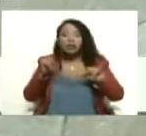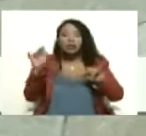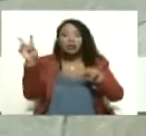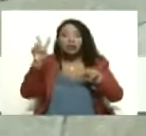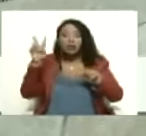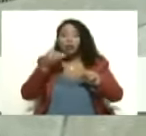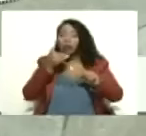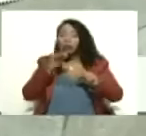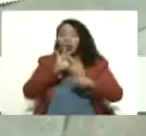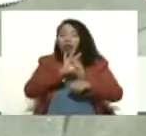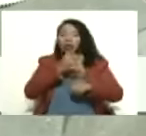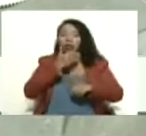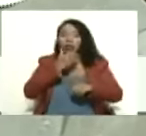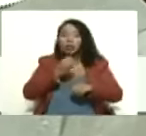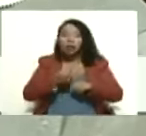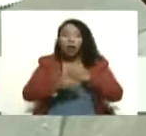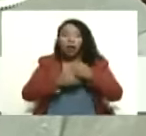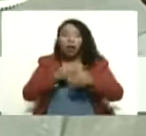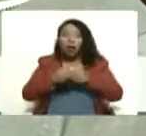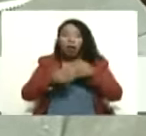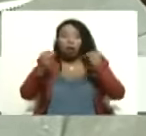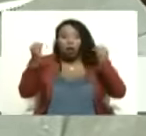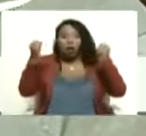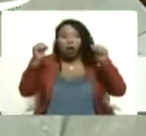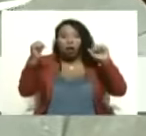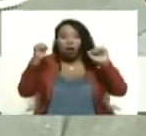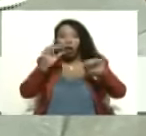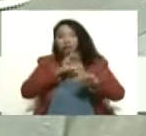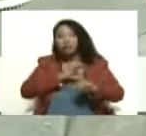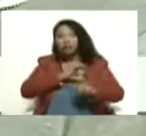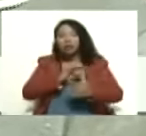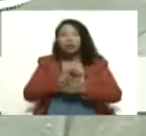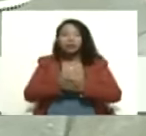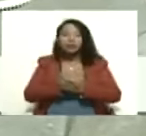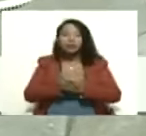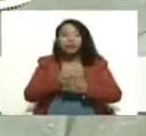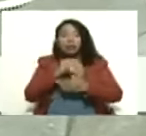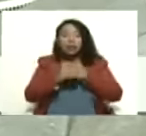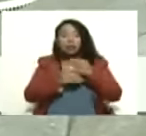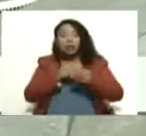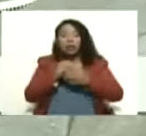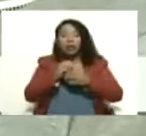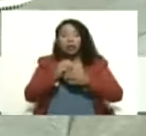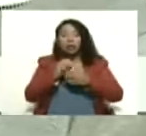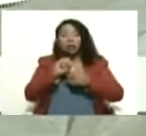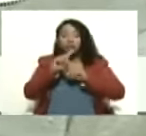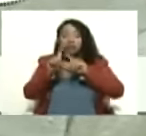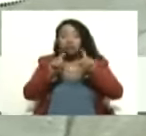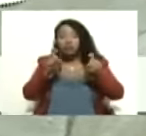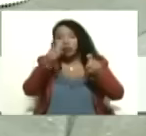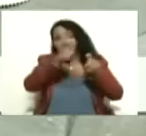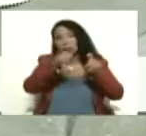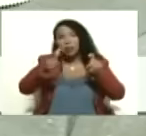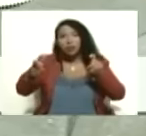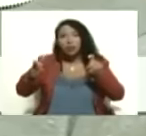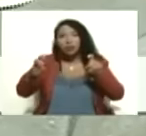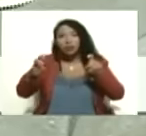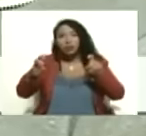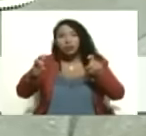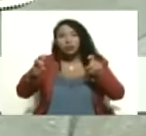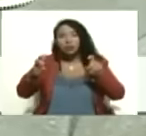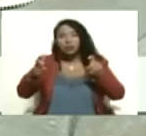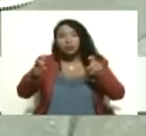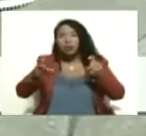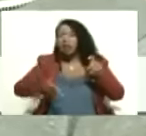este próximo 3 de diciembre va a realizar un ejercicio de soberanía con la realización del referéndum consultivo Cuál es la